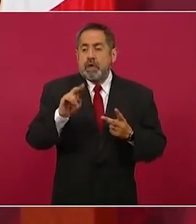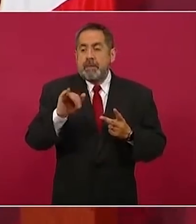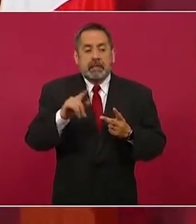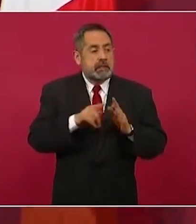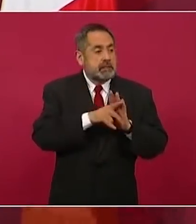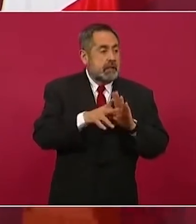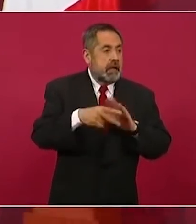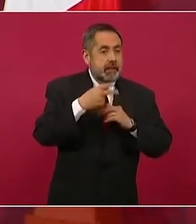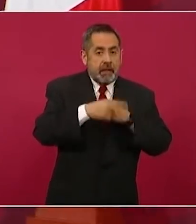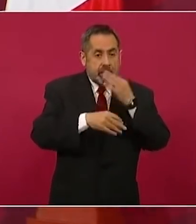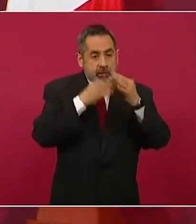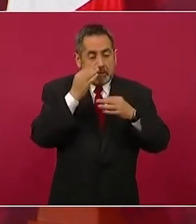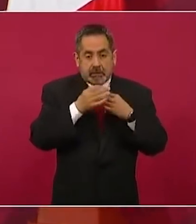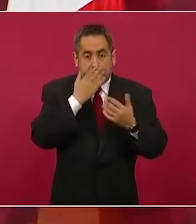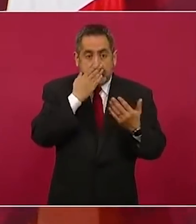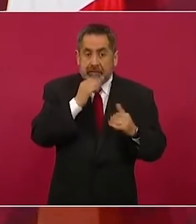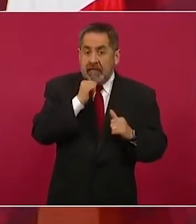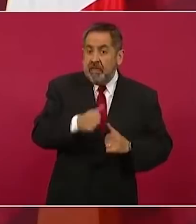televisoras